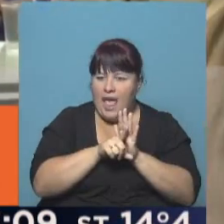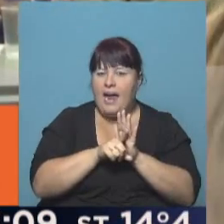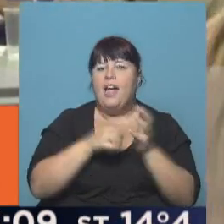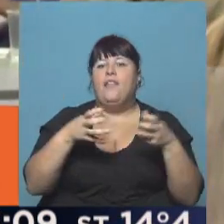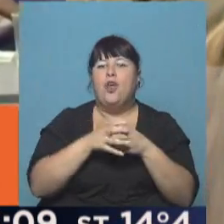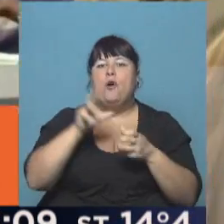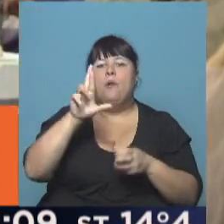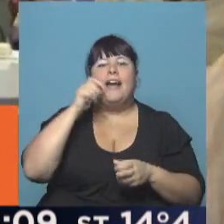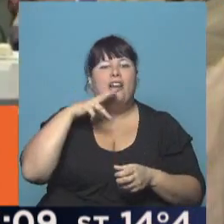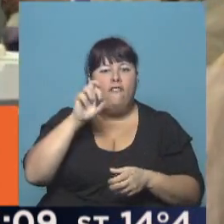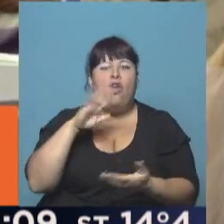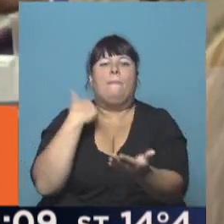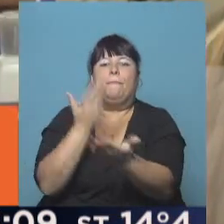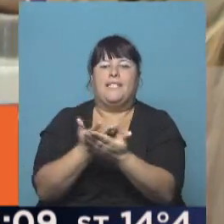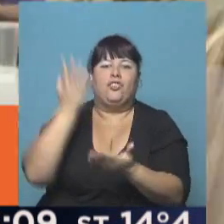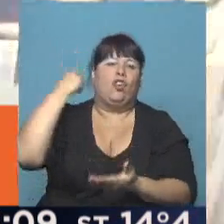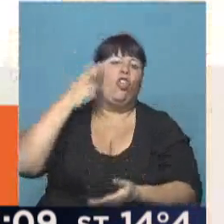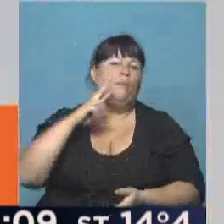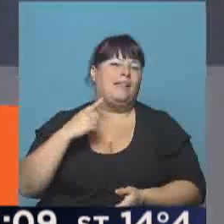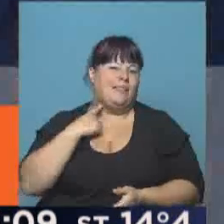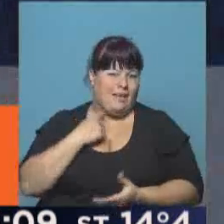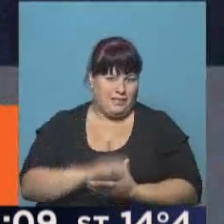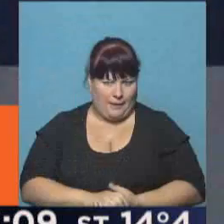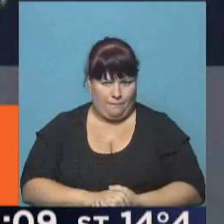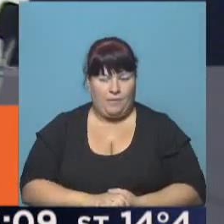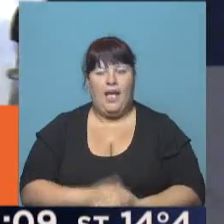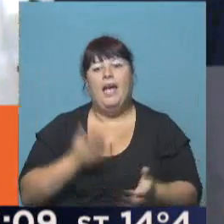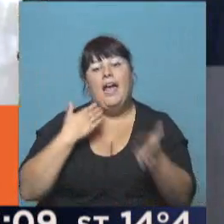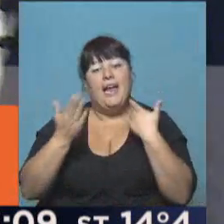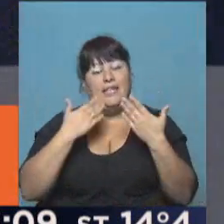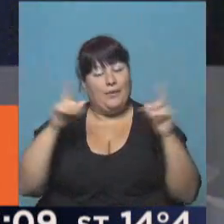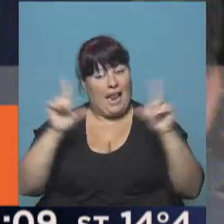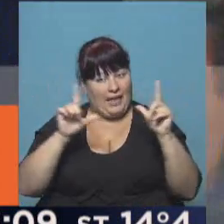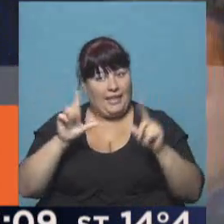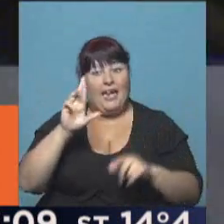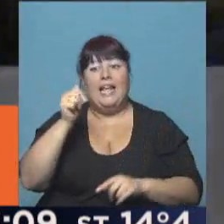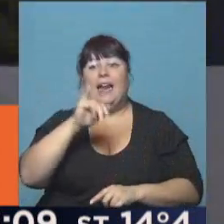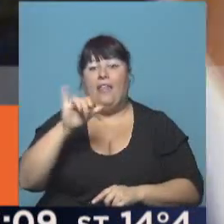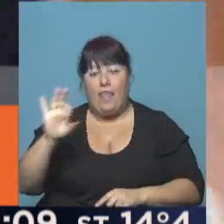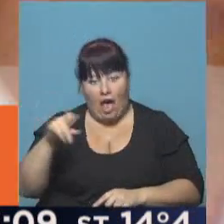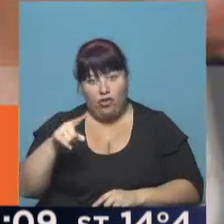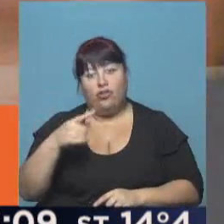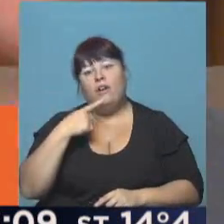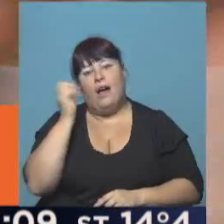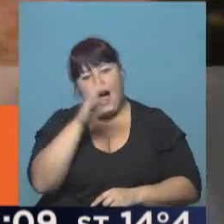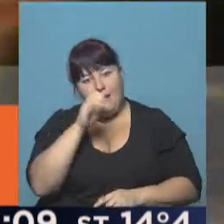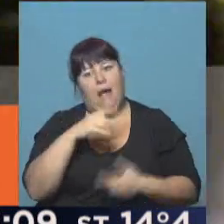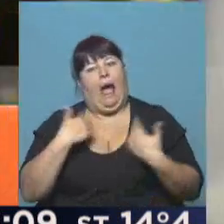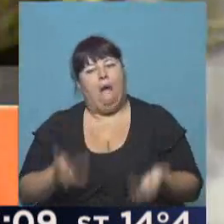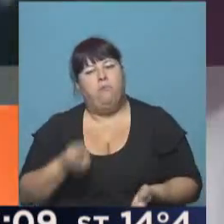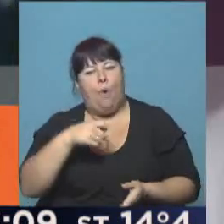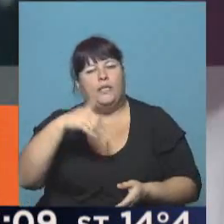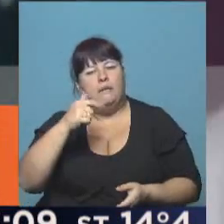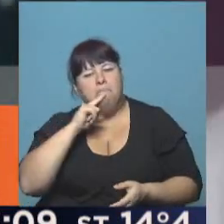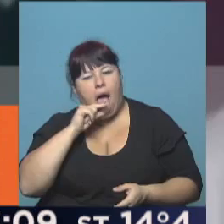frente renovador presentado en 2013 en una entrevista televisiva florencio randazo cuestionó el oportunismo de